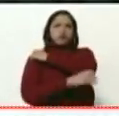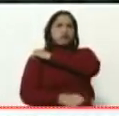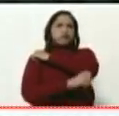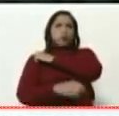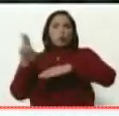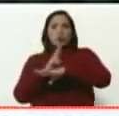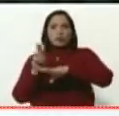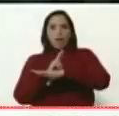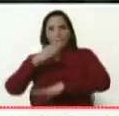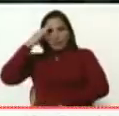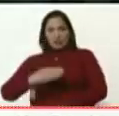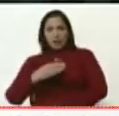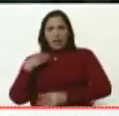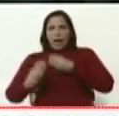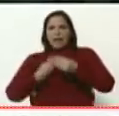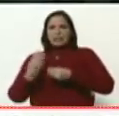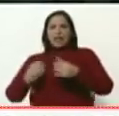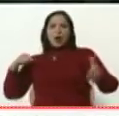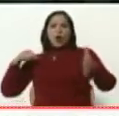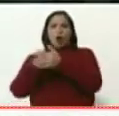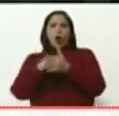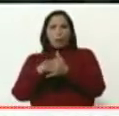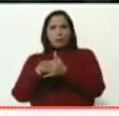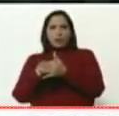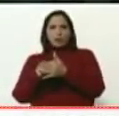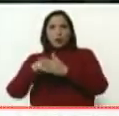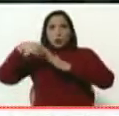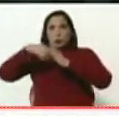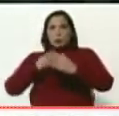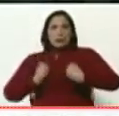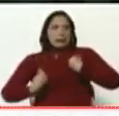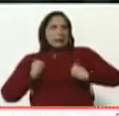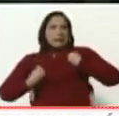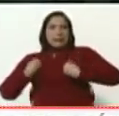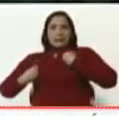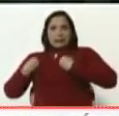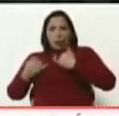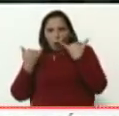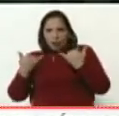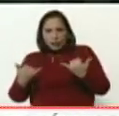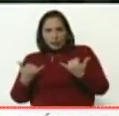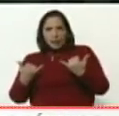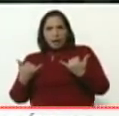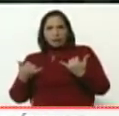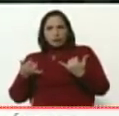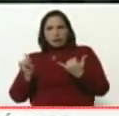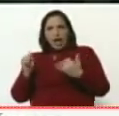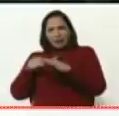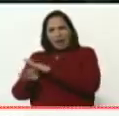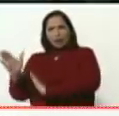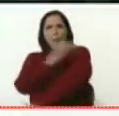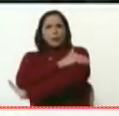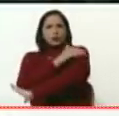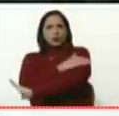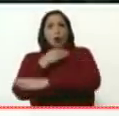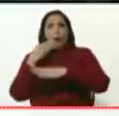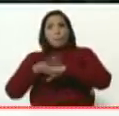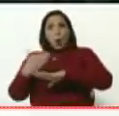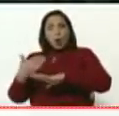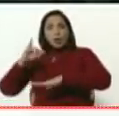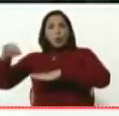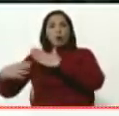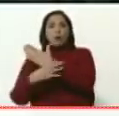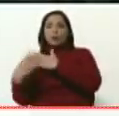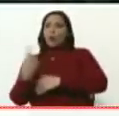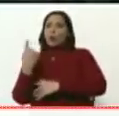militares, generar un golpe de mano en la profunda desesperación en la que se encuentran ahora, porque Juan Guaidó lo único que tiene frente a él